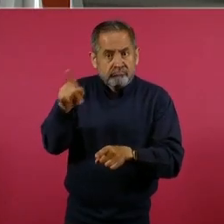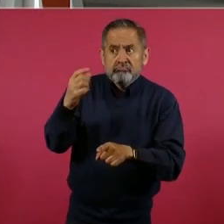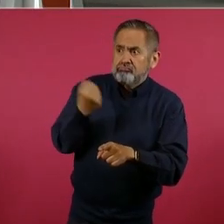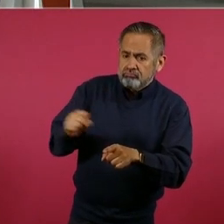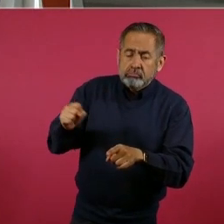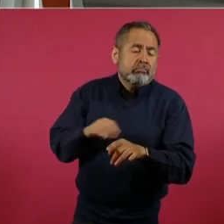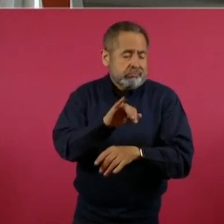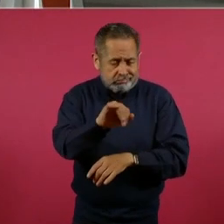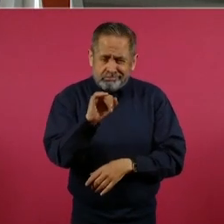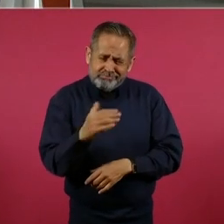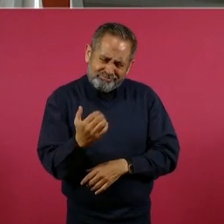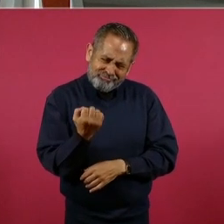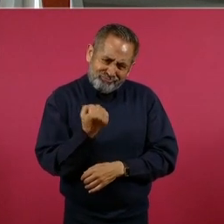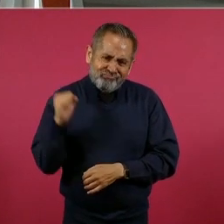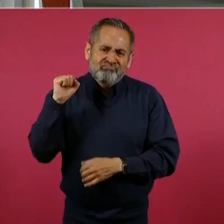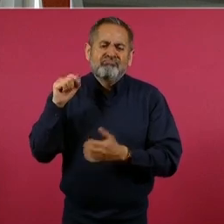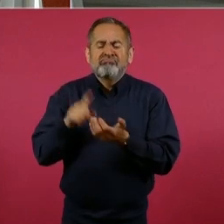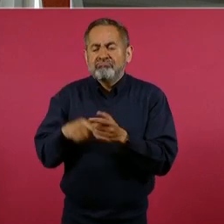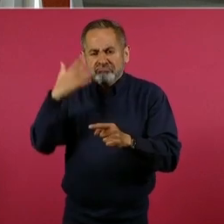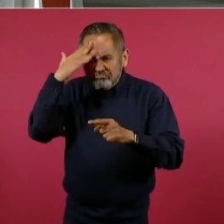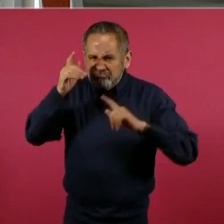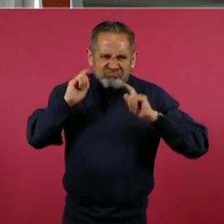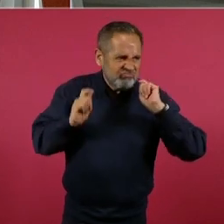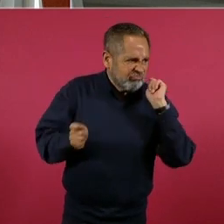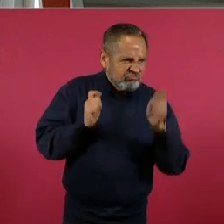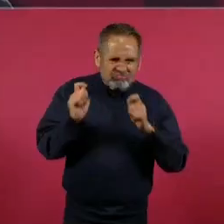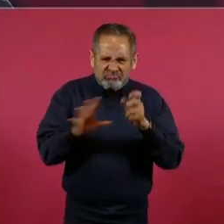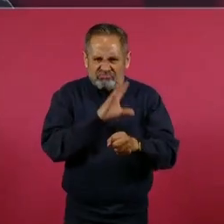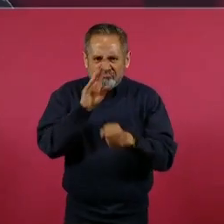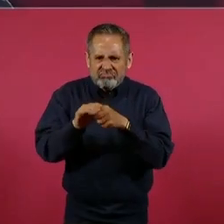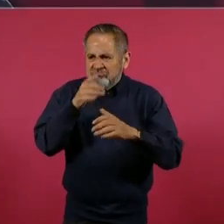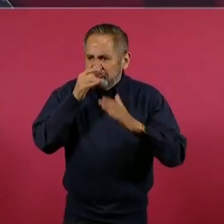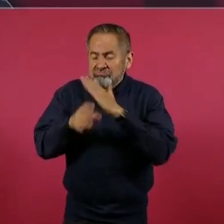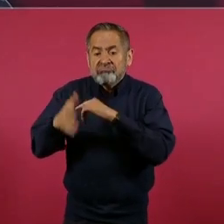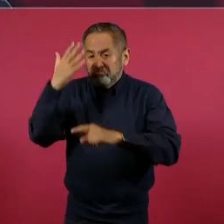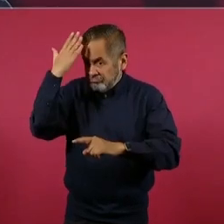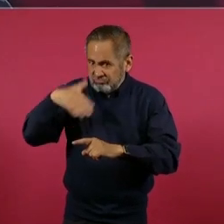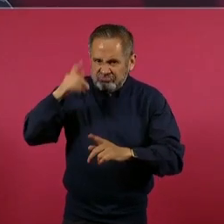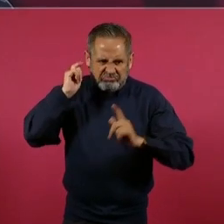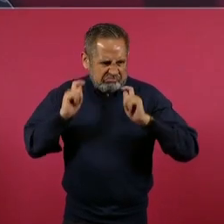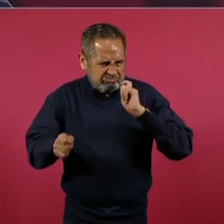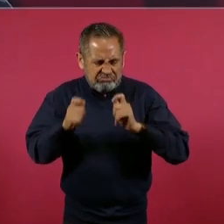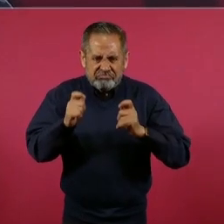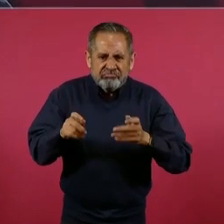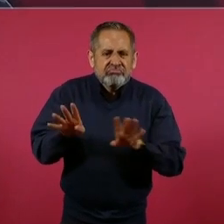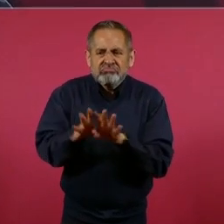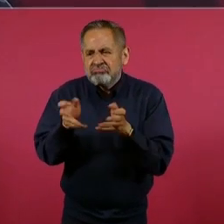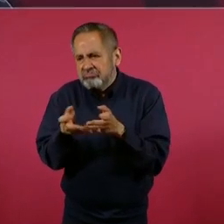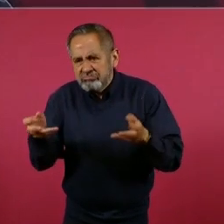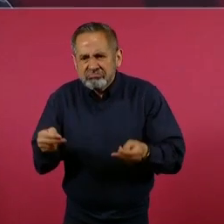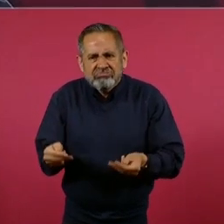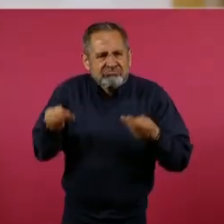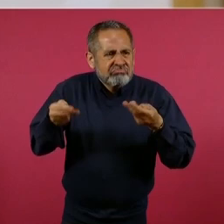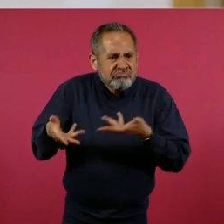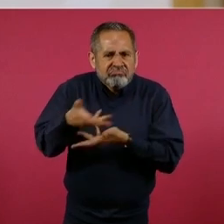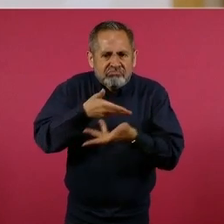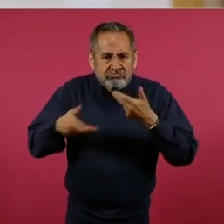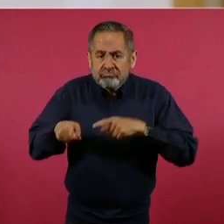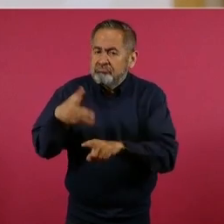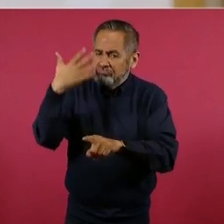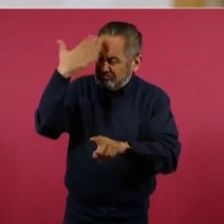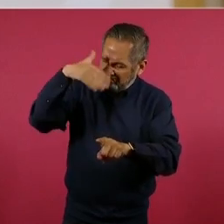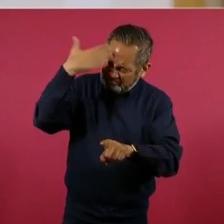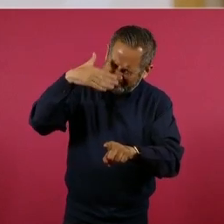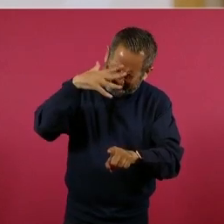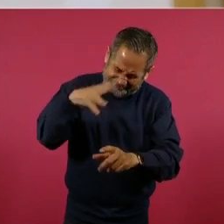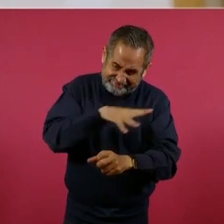muy bueno, muy bueno, conocedor de todo lo relacionado con la producción del